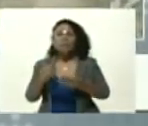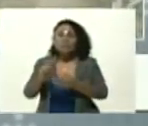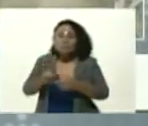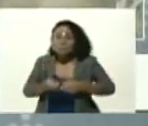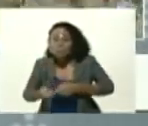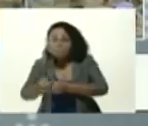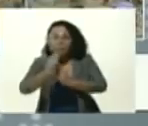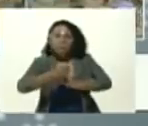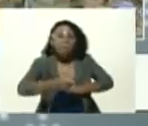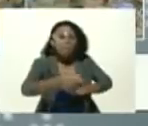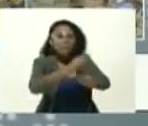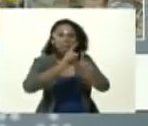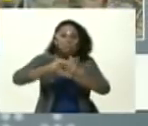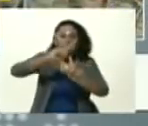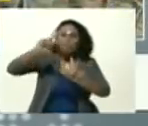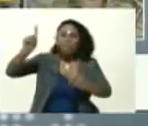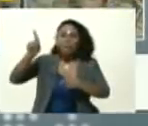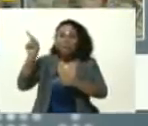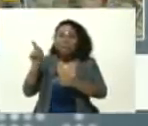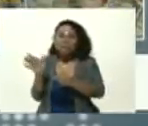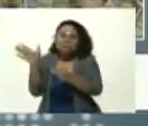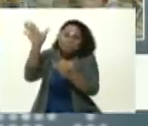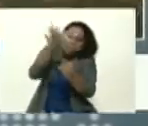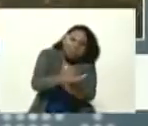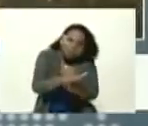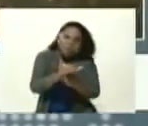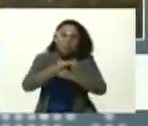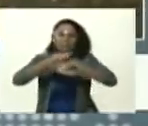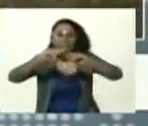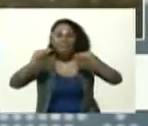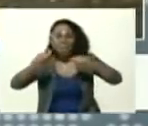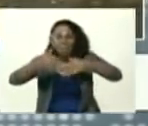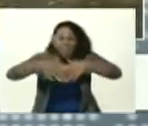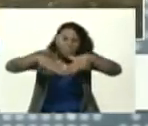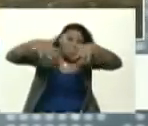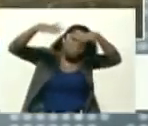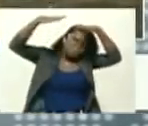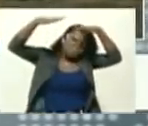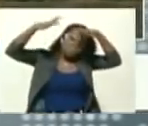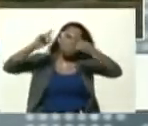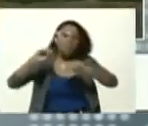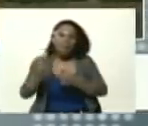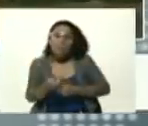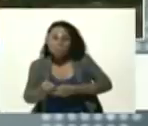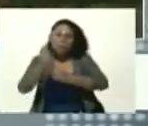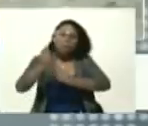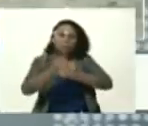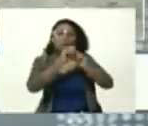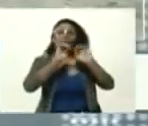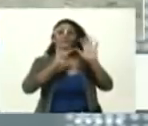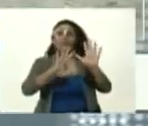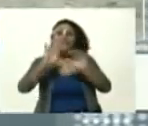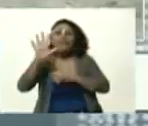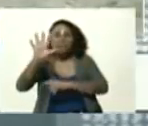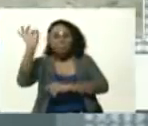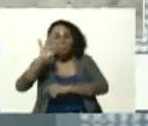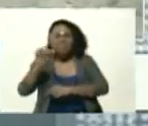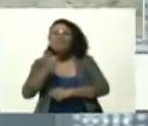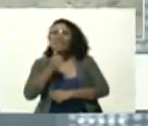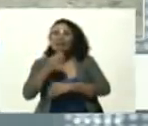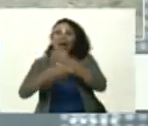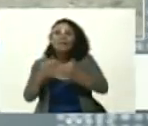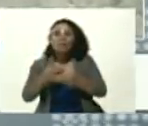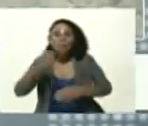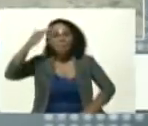desenterrando la estación eléctrica que estaba tapiada totalmente. La han desenterrado un 95%. ¿Quién lo han hecho? Los